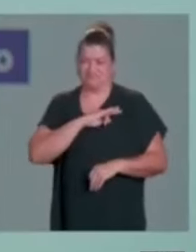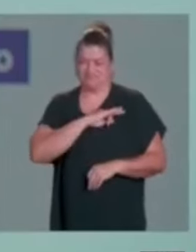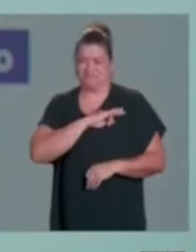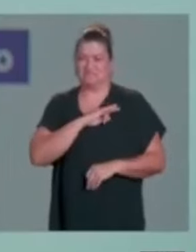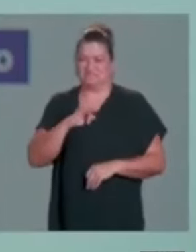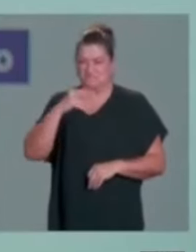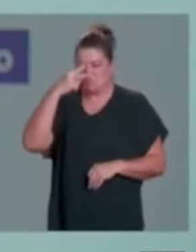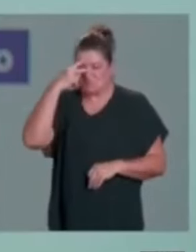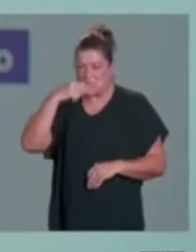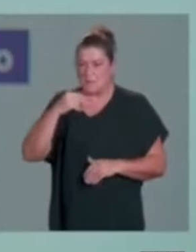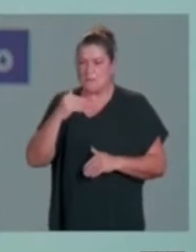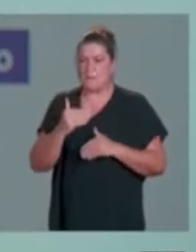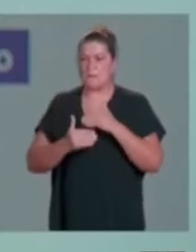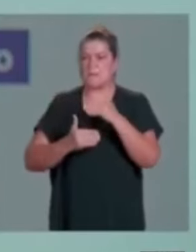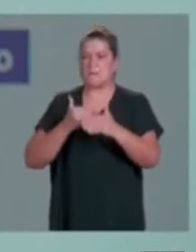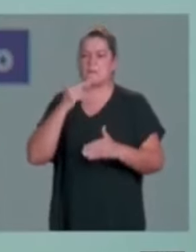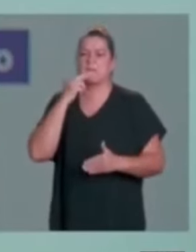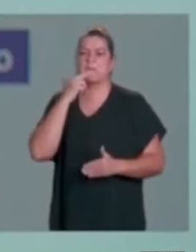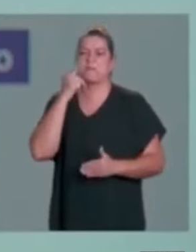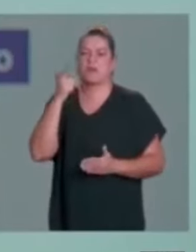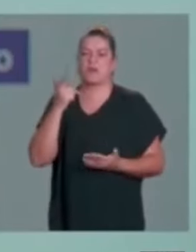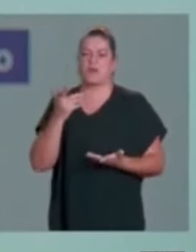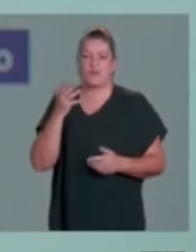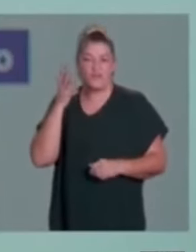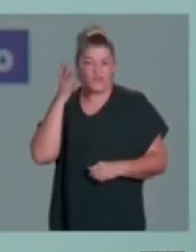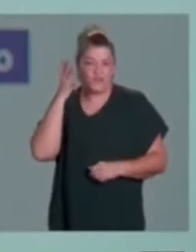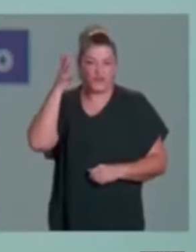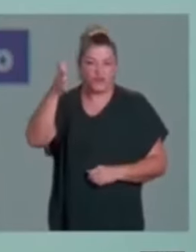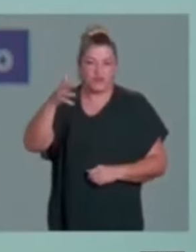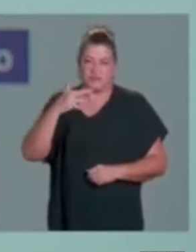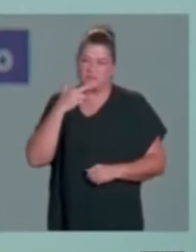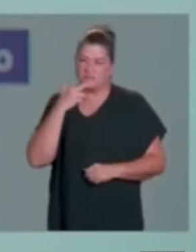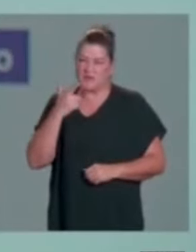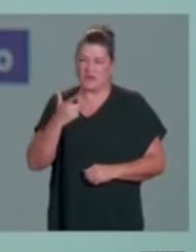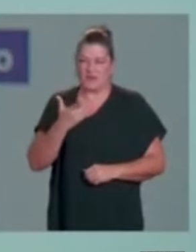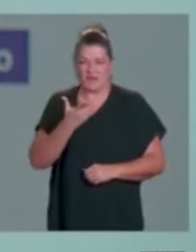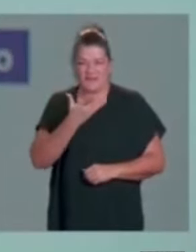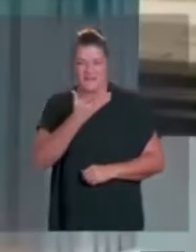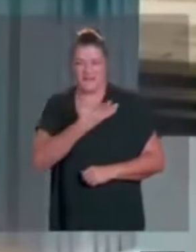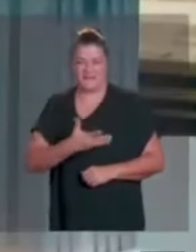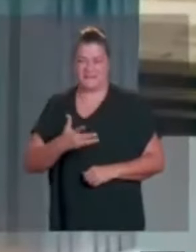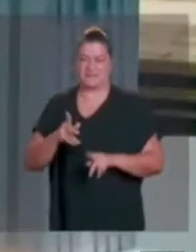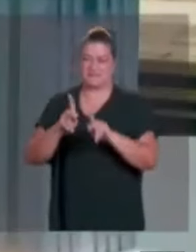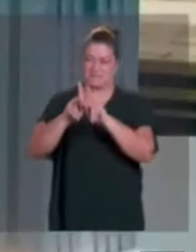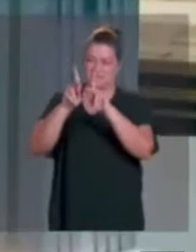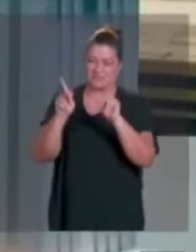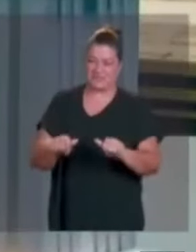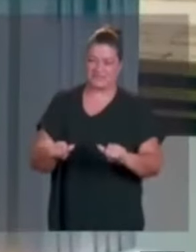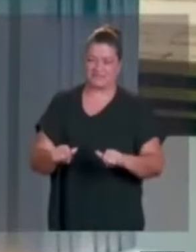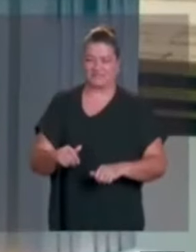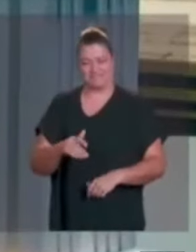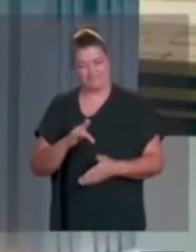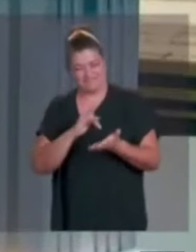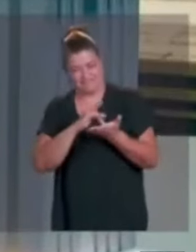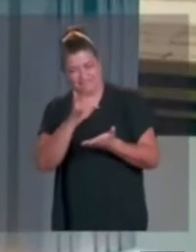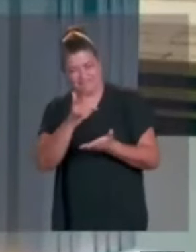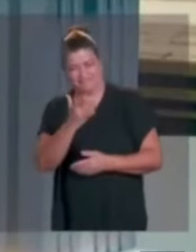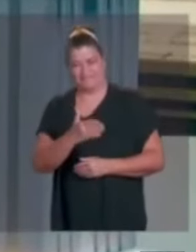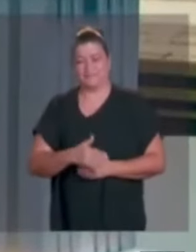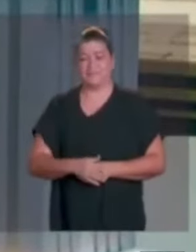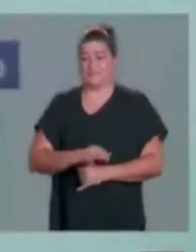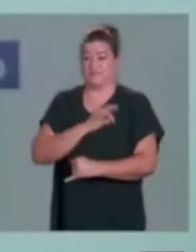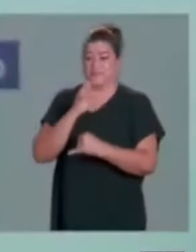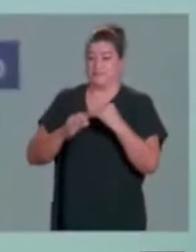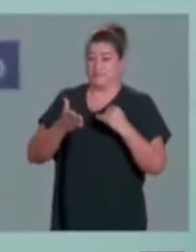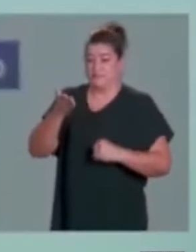México que nos merecemos, un México próspero y en paz. Gracias, candidata. Mensaje final del candidato Jorge Máynez, un